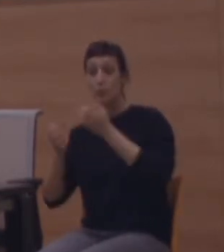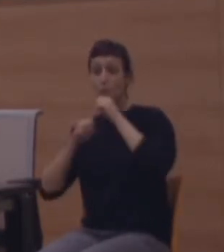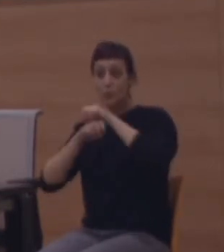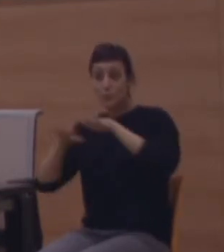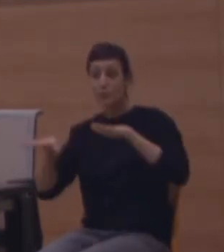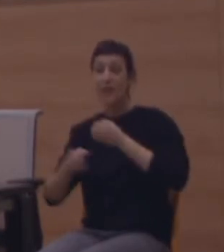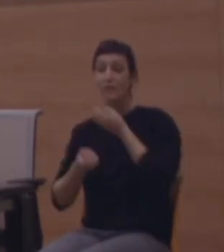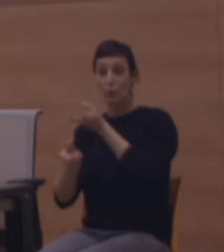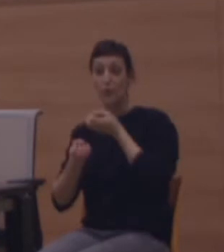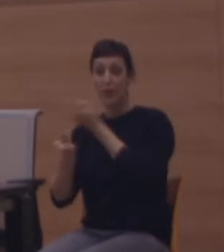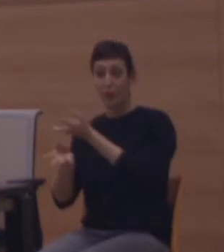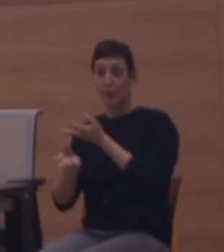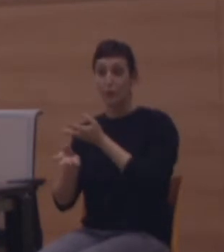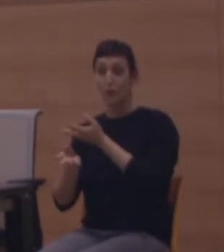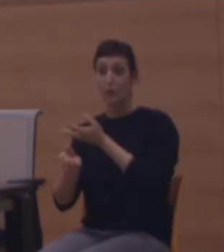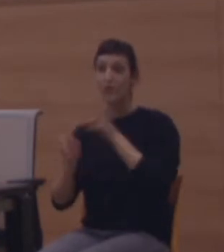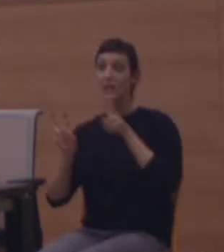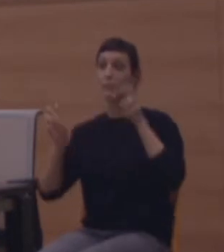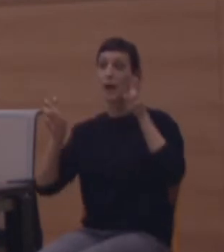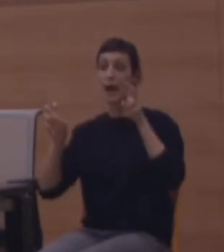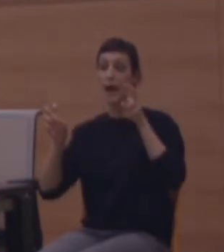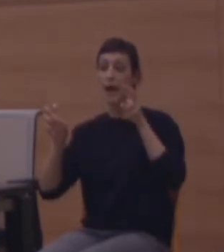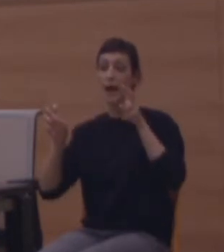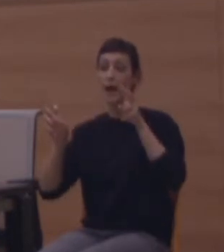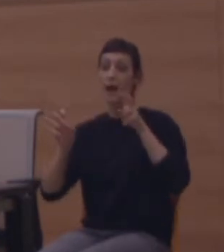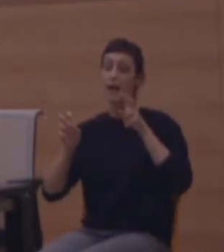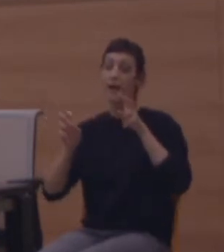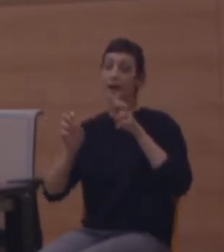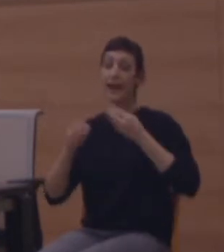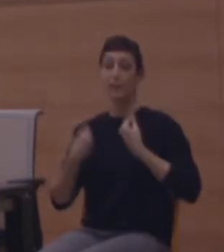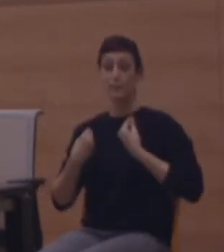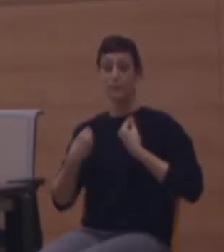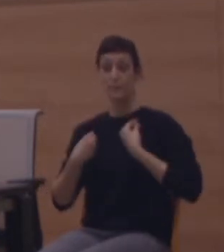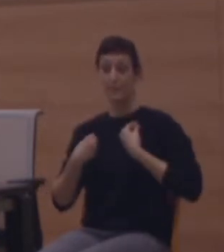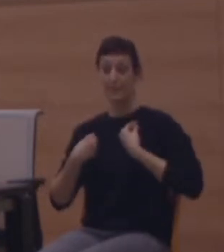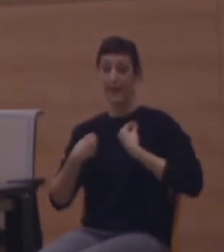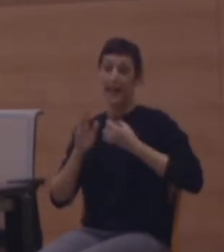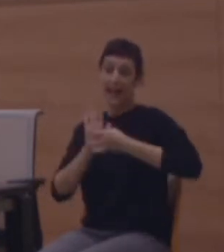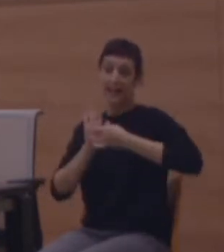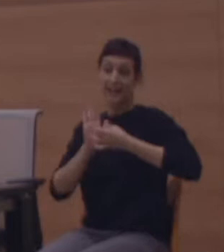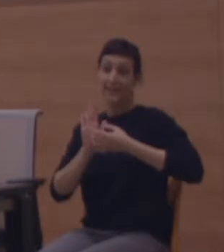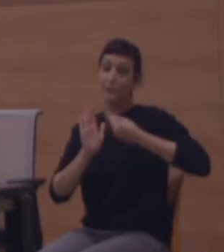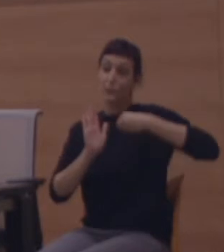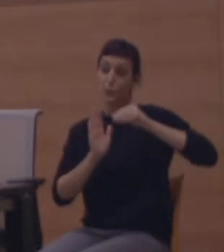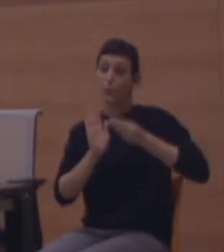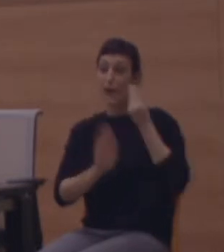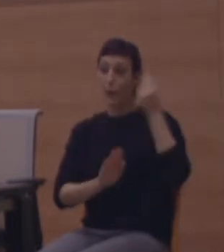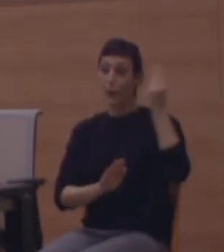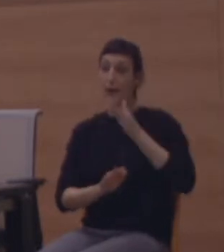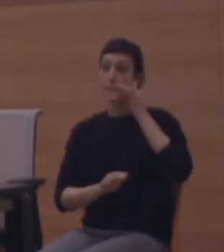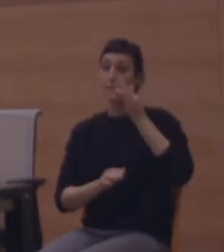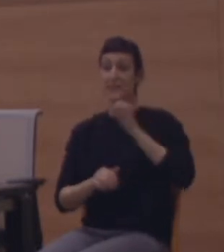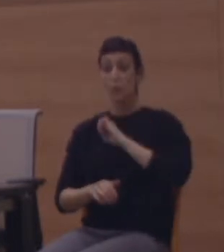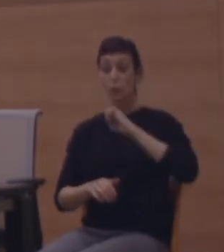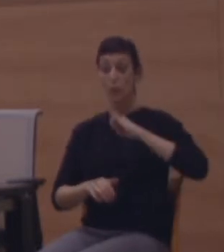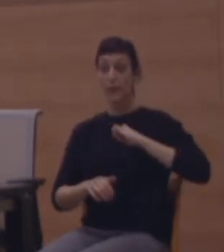la información sobre la mejora de la calidad de vida de las personas con discapacidad y de la promoción de la